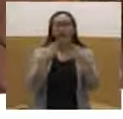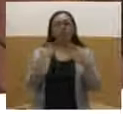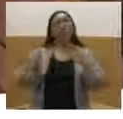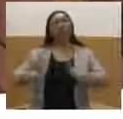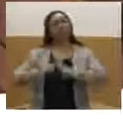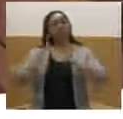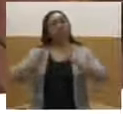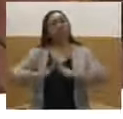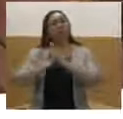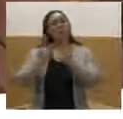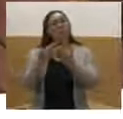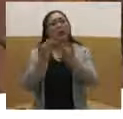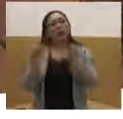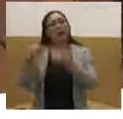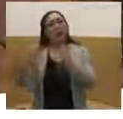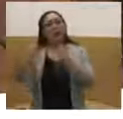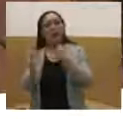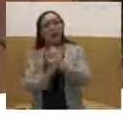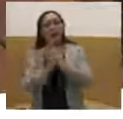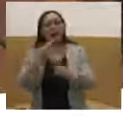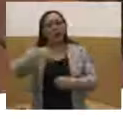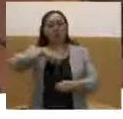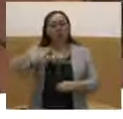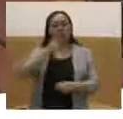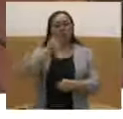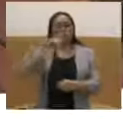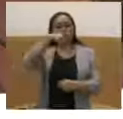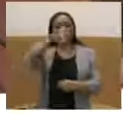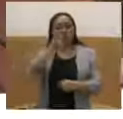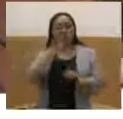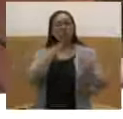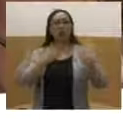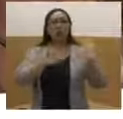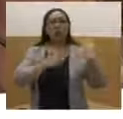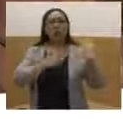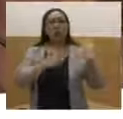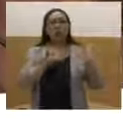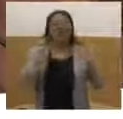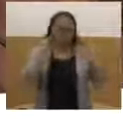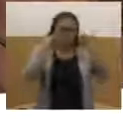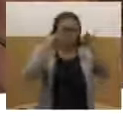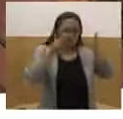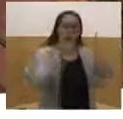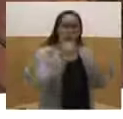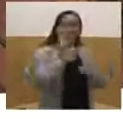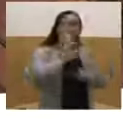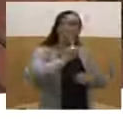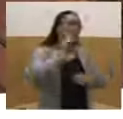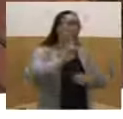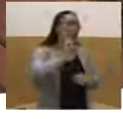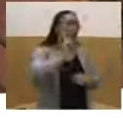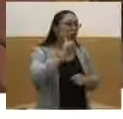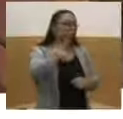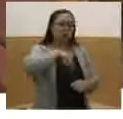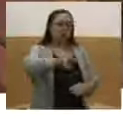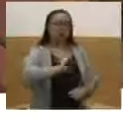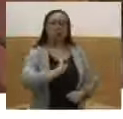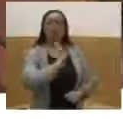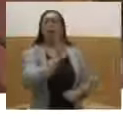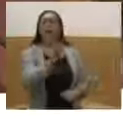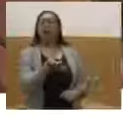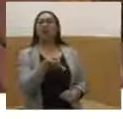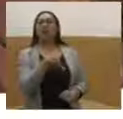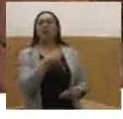país. Que el compromiso del PRI es con las mujeres y que no vamos a permitir que la violencia por razones de género